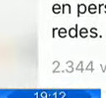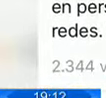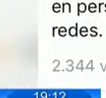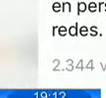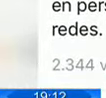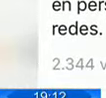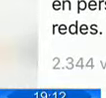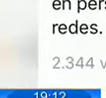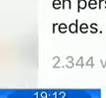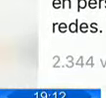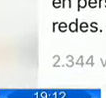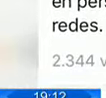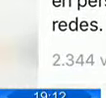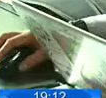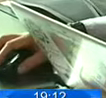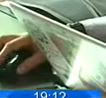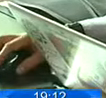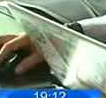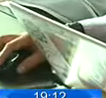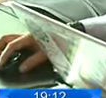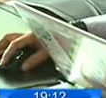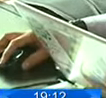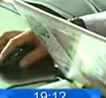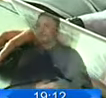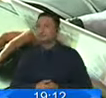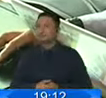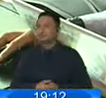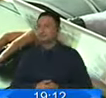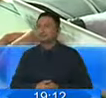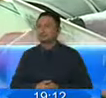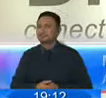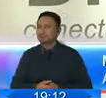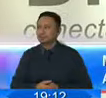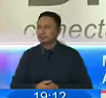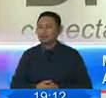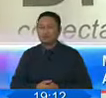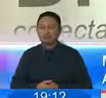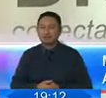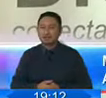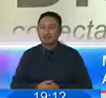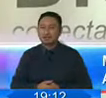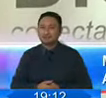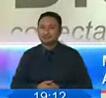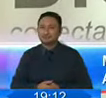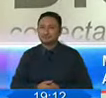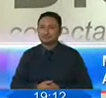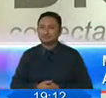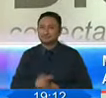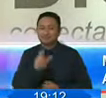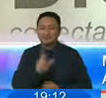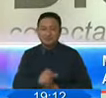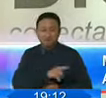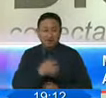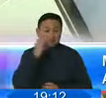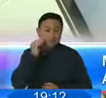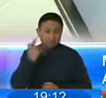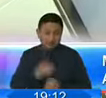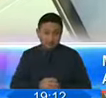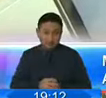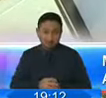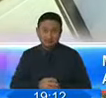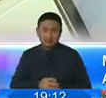que escriben en redes. ¿De acuerdo? Para Humberto Arco, director de usuarios digitales, este tipo de mensajes podrían incentivar